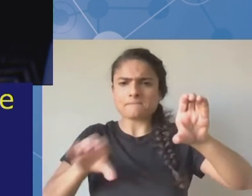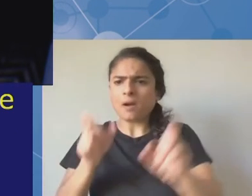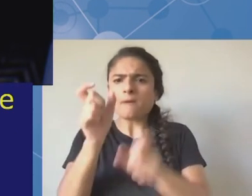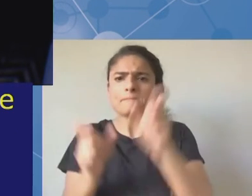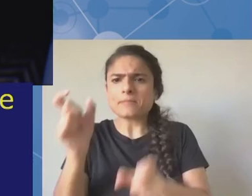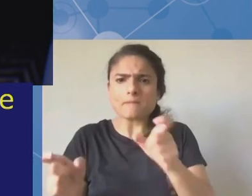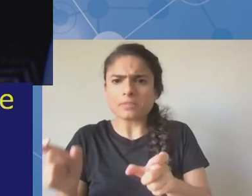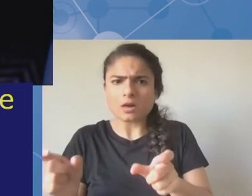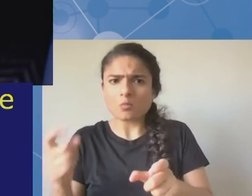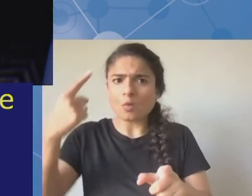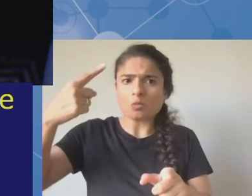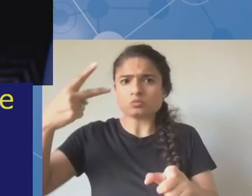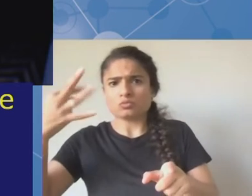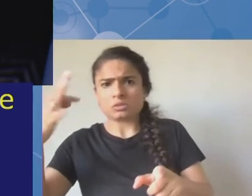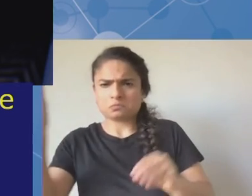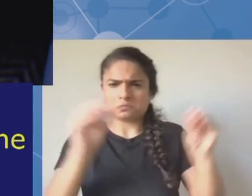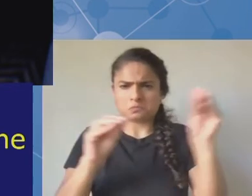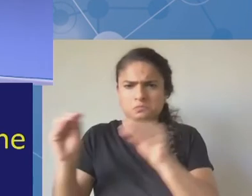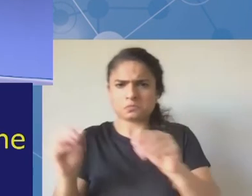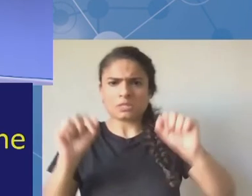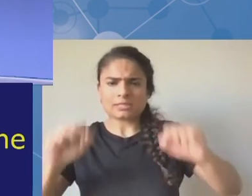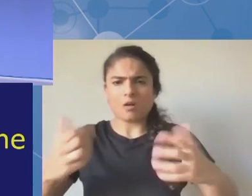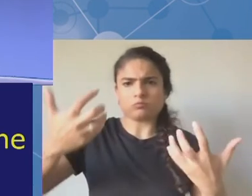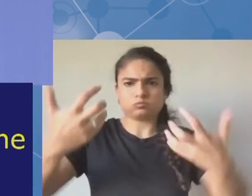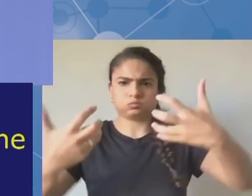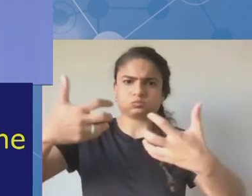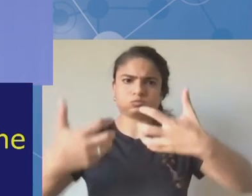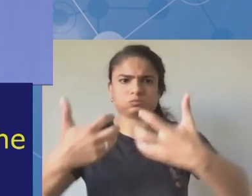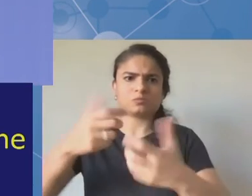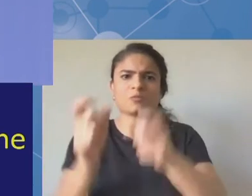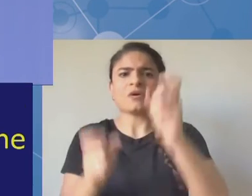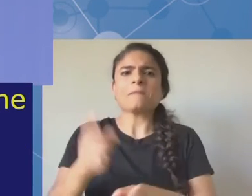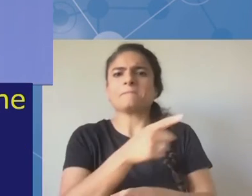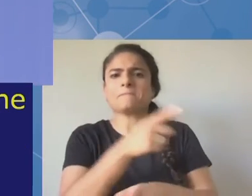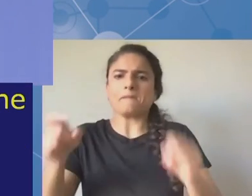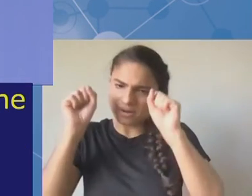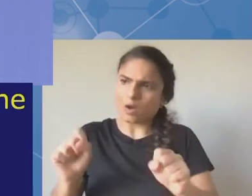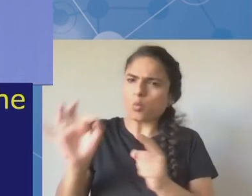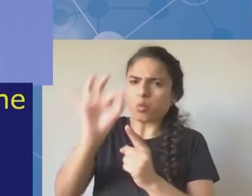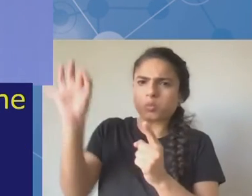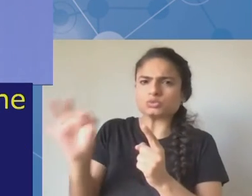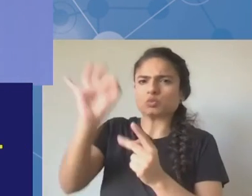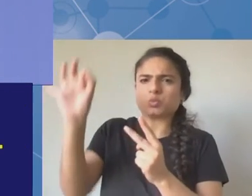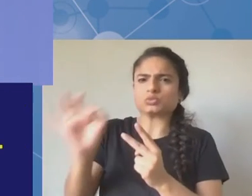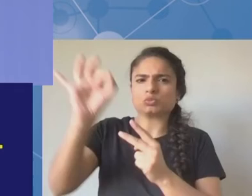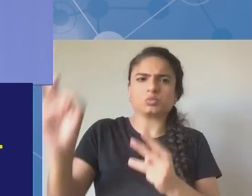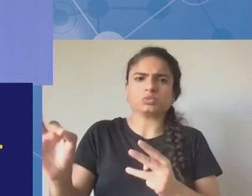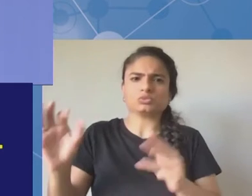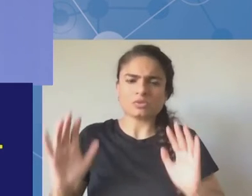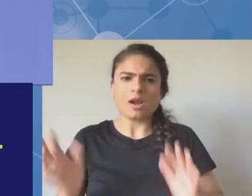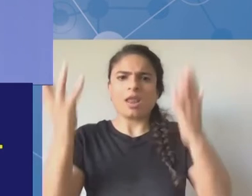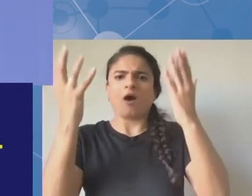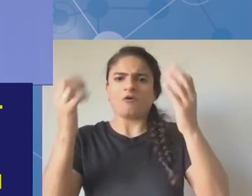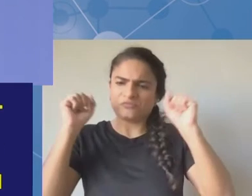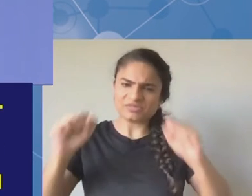por las nuevas generaciones, porque son los jóvenes los que van a crear nuestro